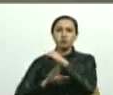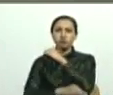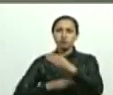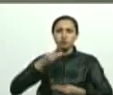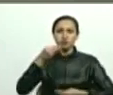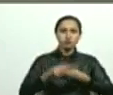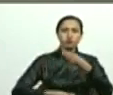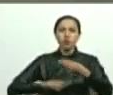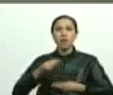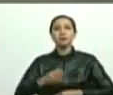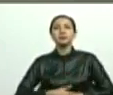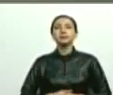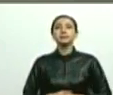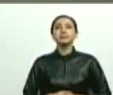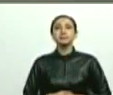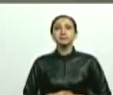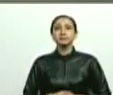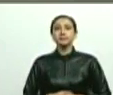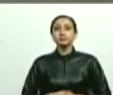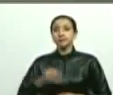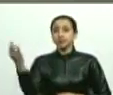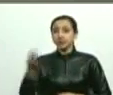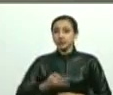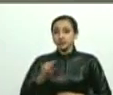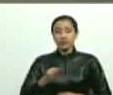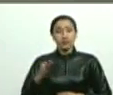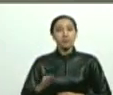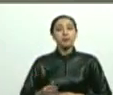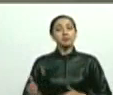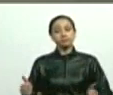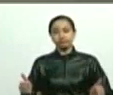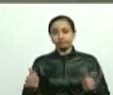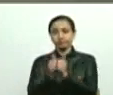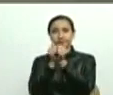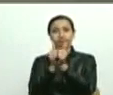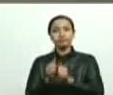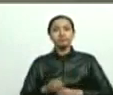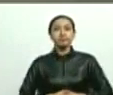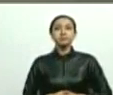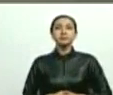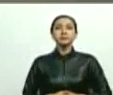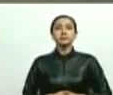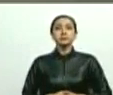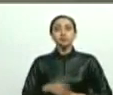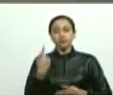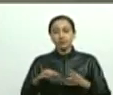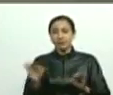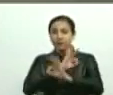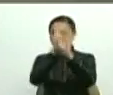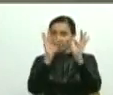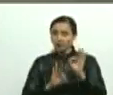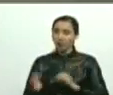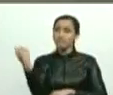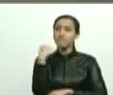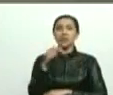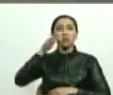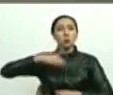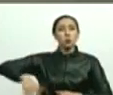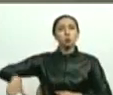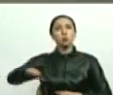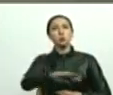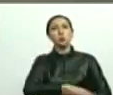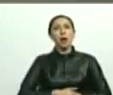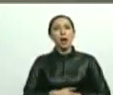corruptelas. Siempre va unido el burocratismo, el desprecio al pueblo y la